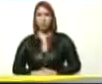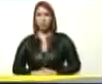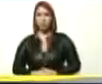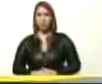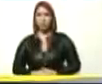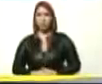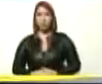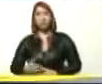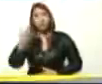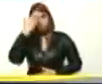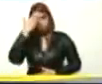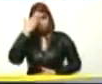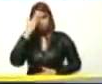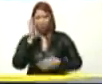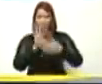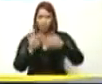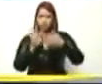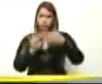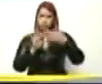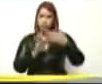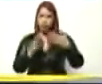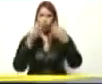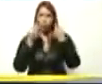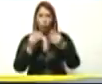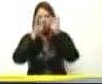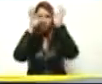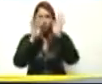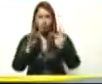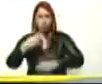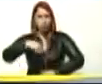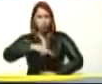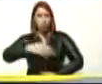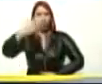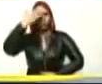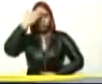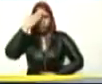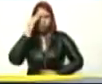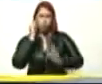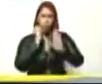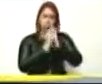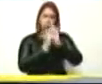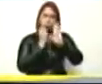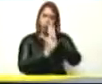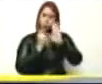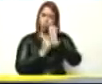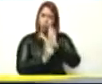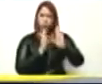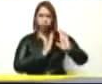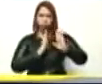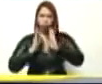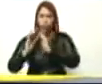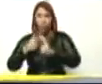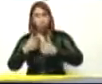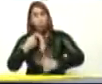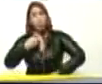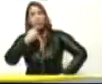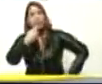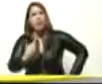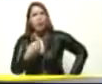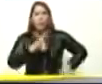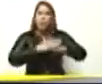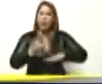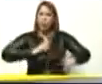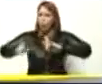y sabemos que funciona, mecanismo, y lo tenemos bien registrado, bien organizado, entonces yo dije, bueno, entonces, ¿por qué no